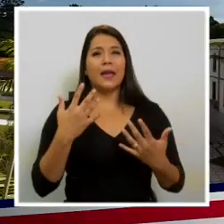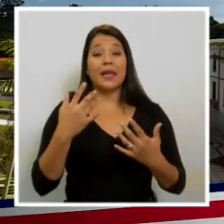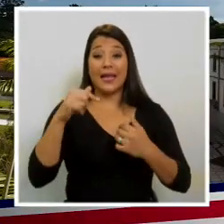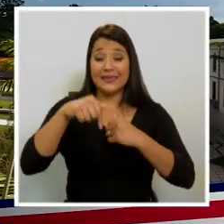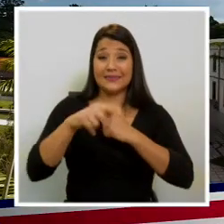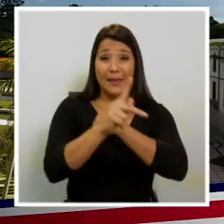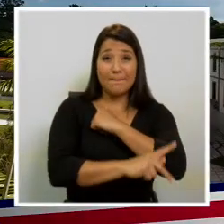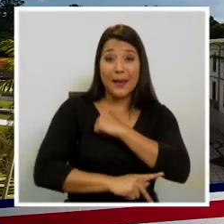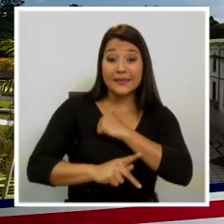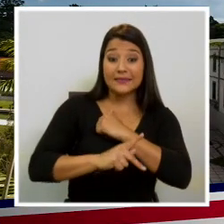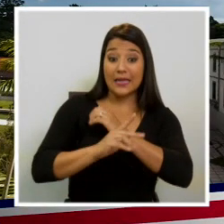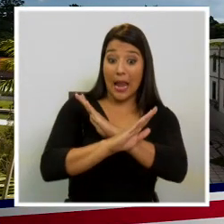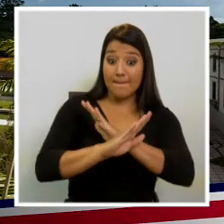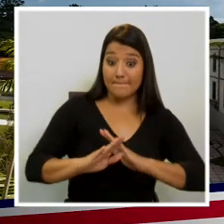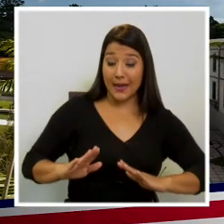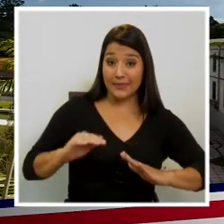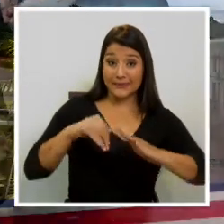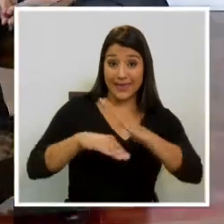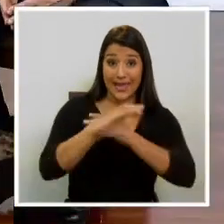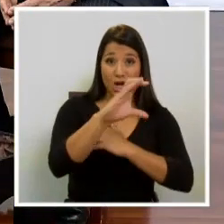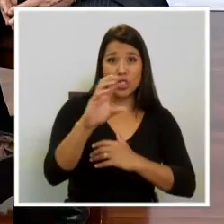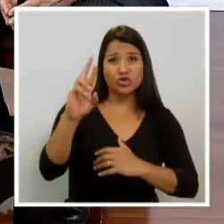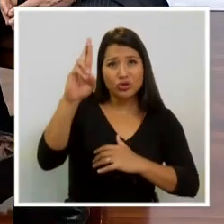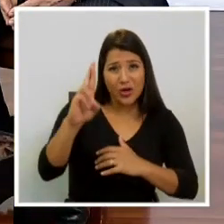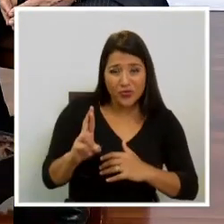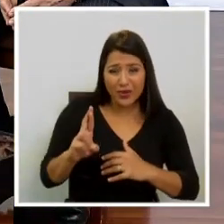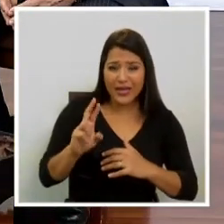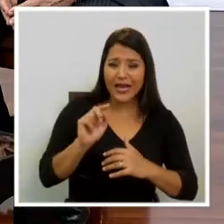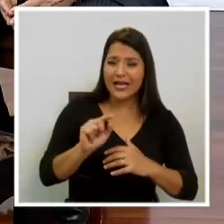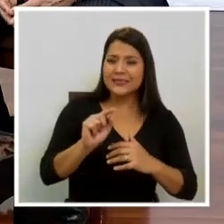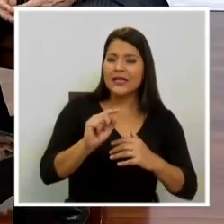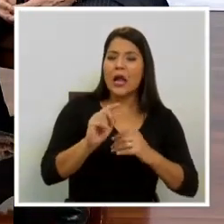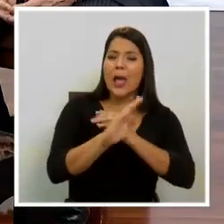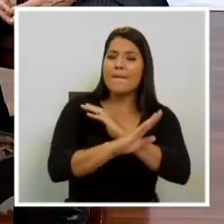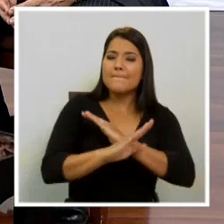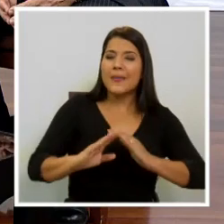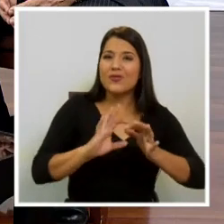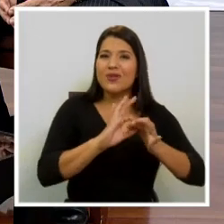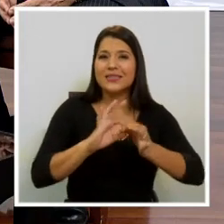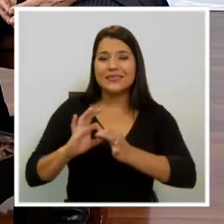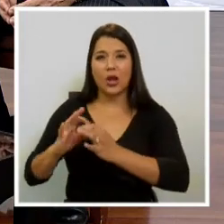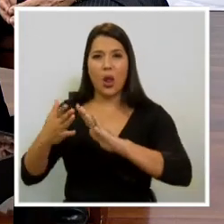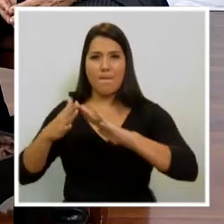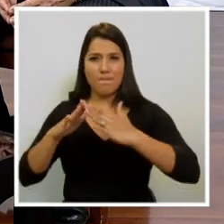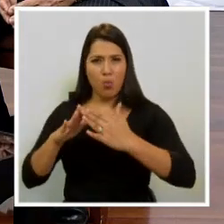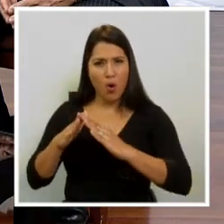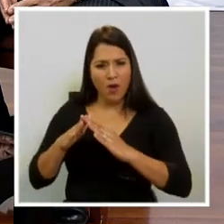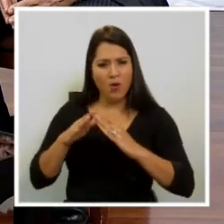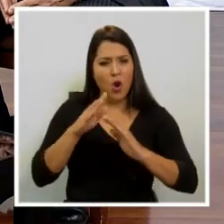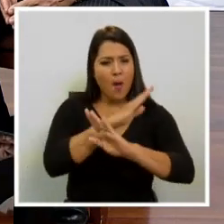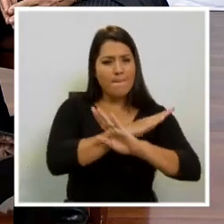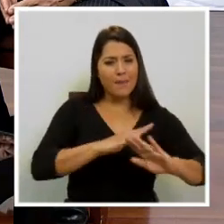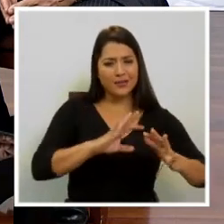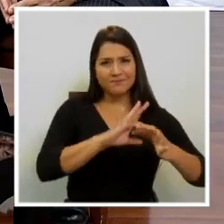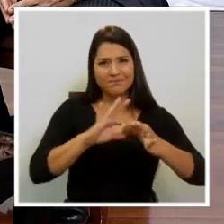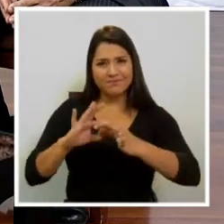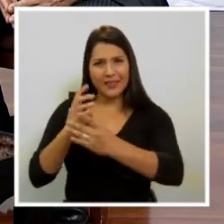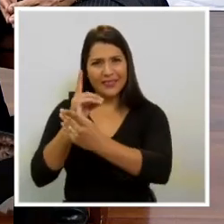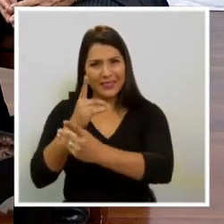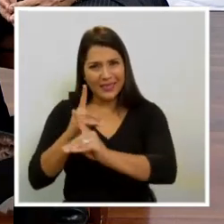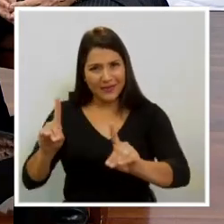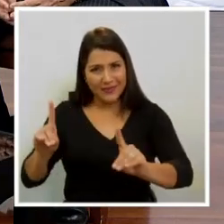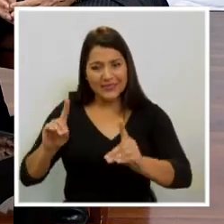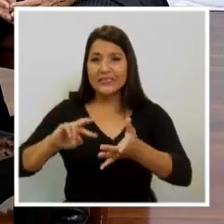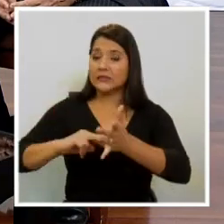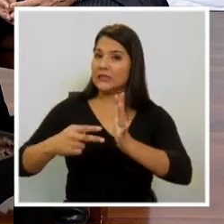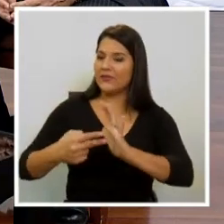paz en nuestro país tiene que ver con la paz en términos ciudadanos, en términos democráticos. Eso quiere decir que nos tenemos que poner de